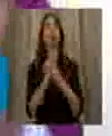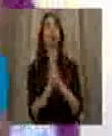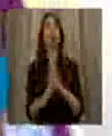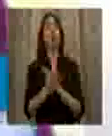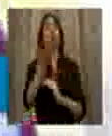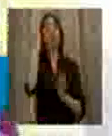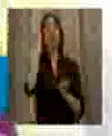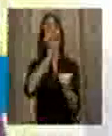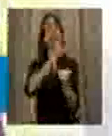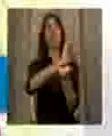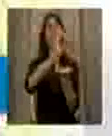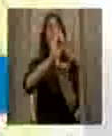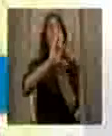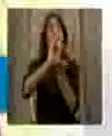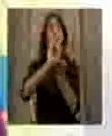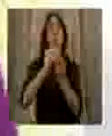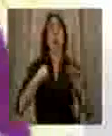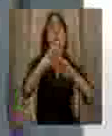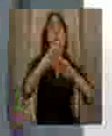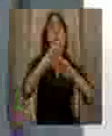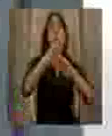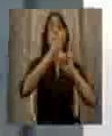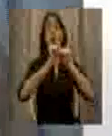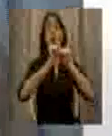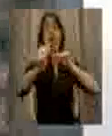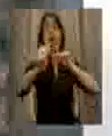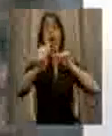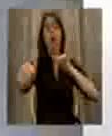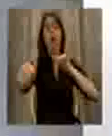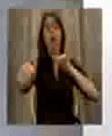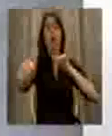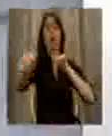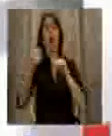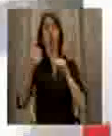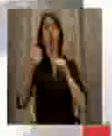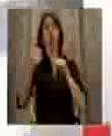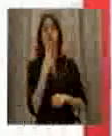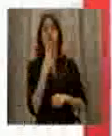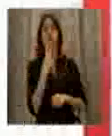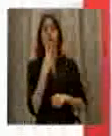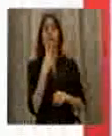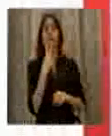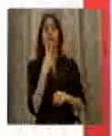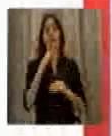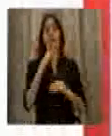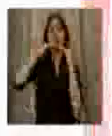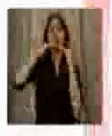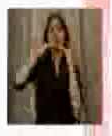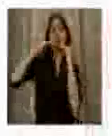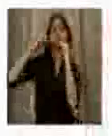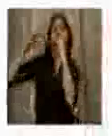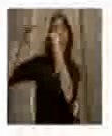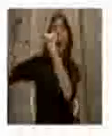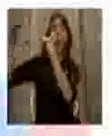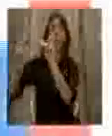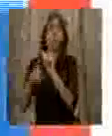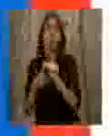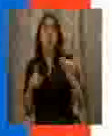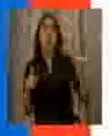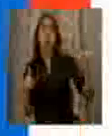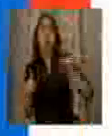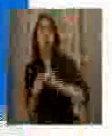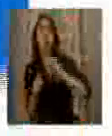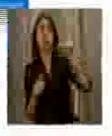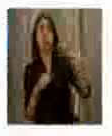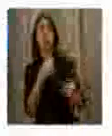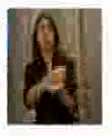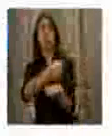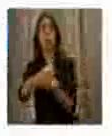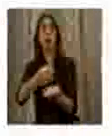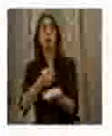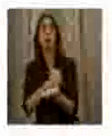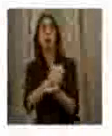están súper lejos de los que vivimos en sectores rurales.